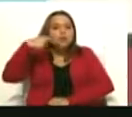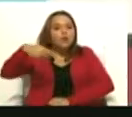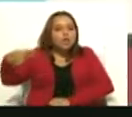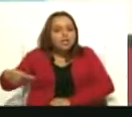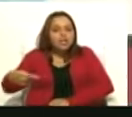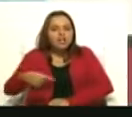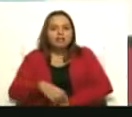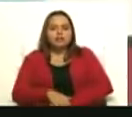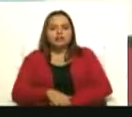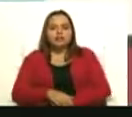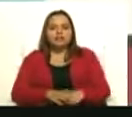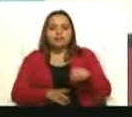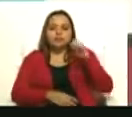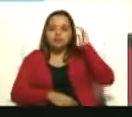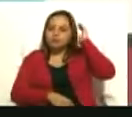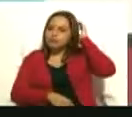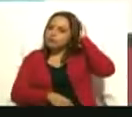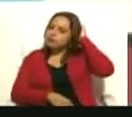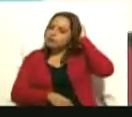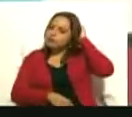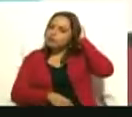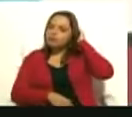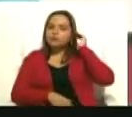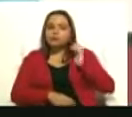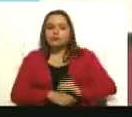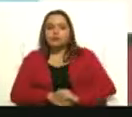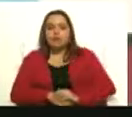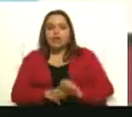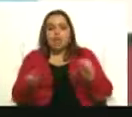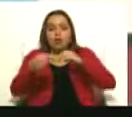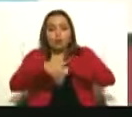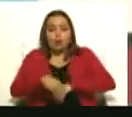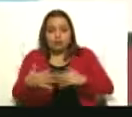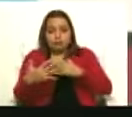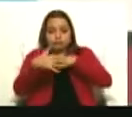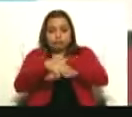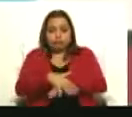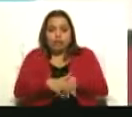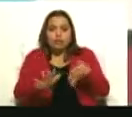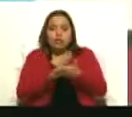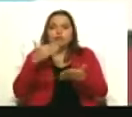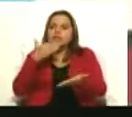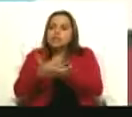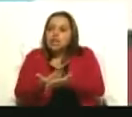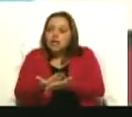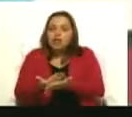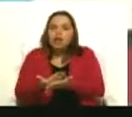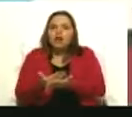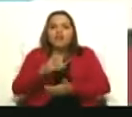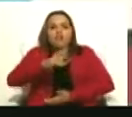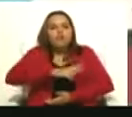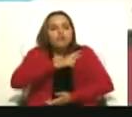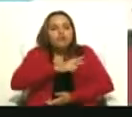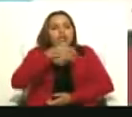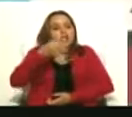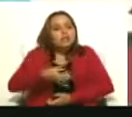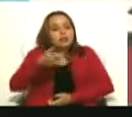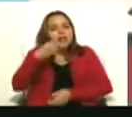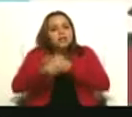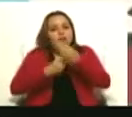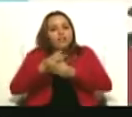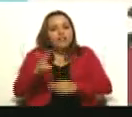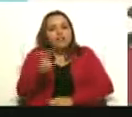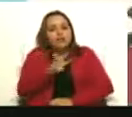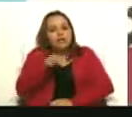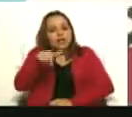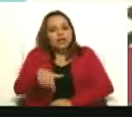concepto de cooperación integral, en el marco del reclamo formal que siempre ha dado Venezuela a